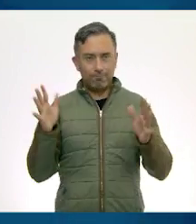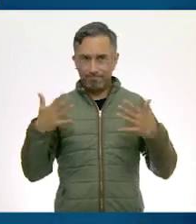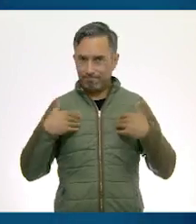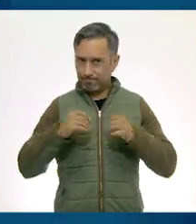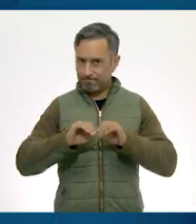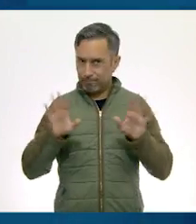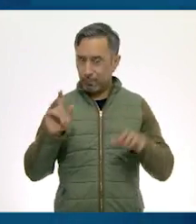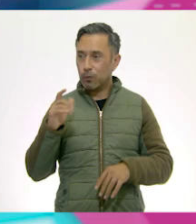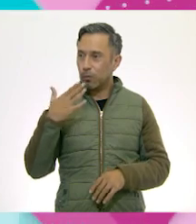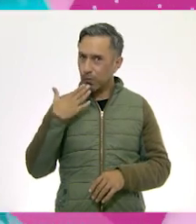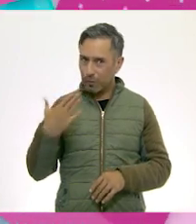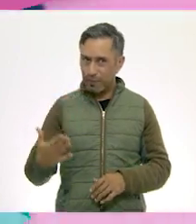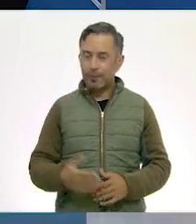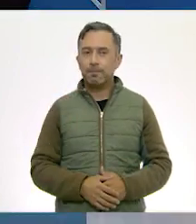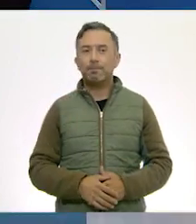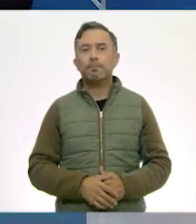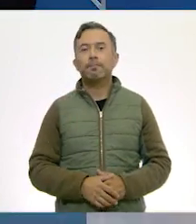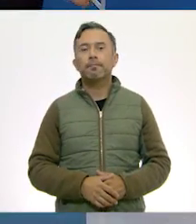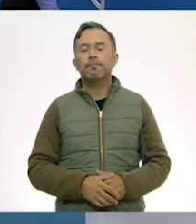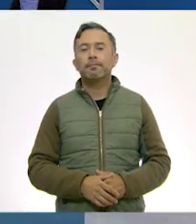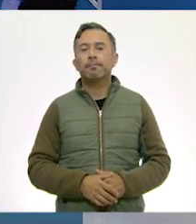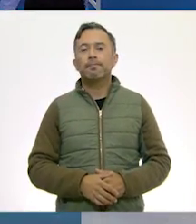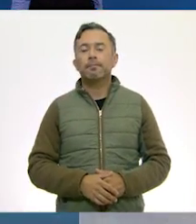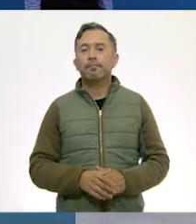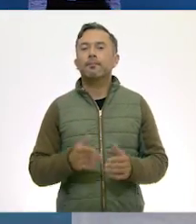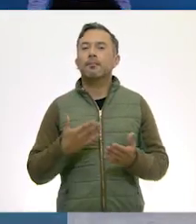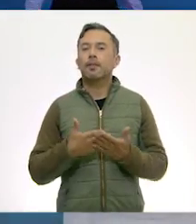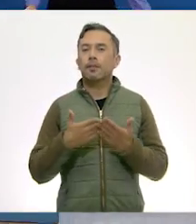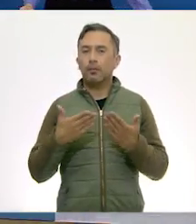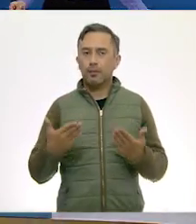bien. Ahora sí,